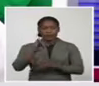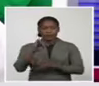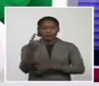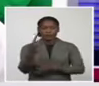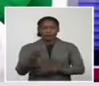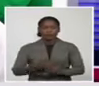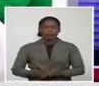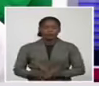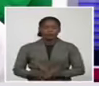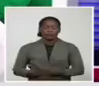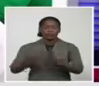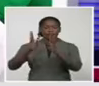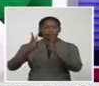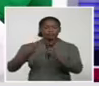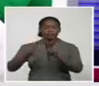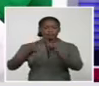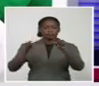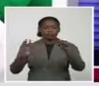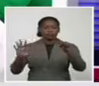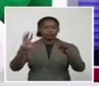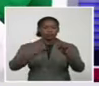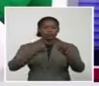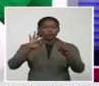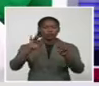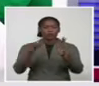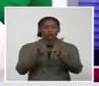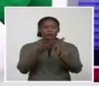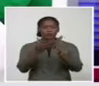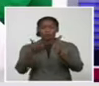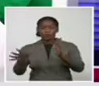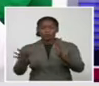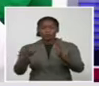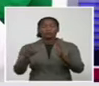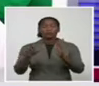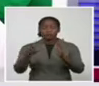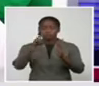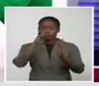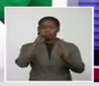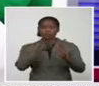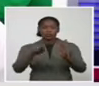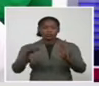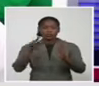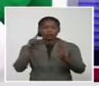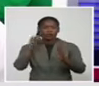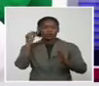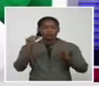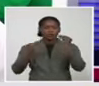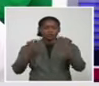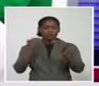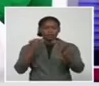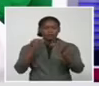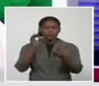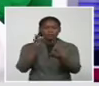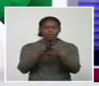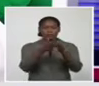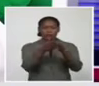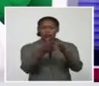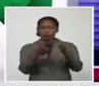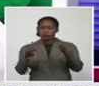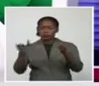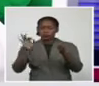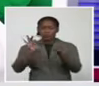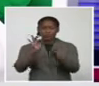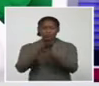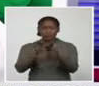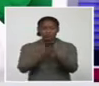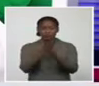8.815 que han sido diagnosticados, el 12% de todos los diagnosticados en Cuba desde el inicio de la